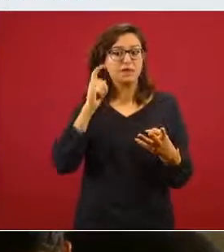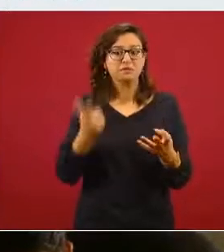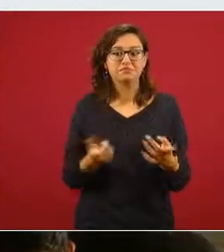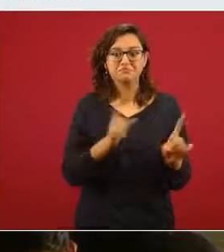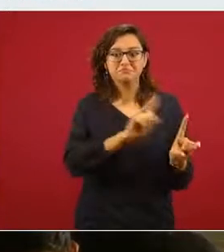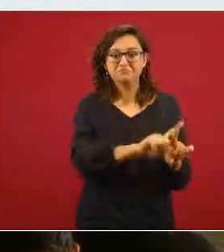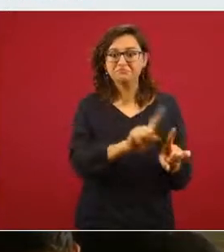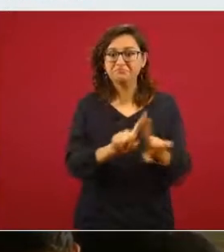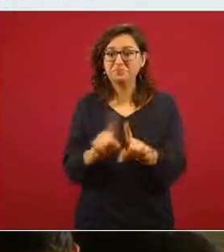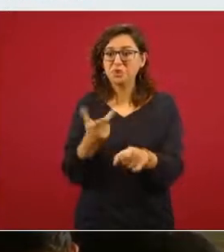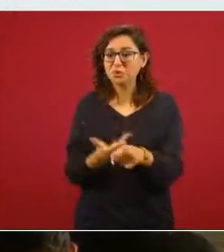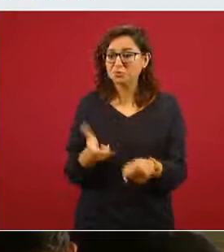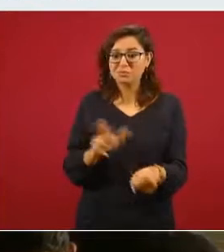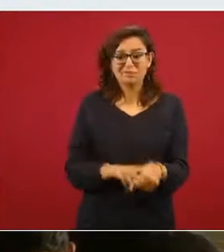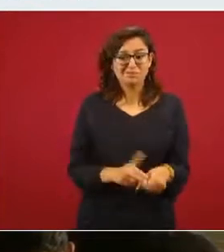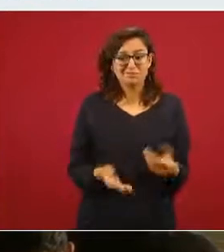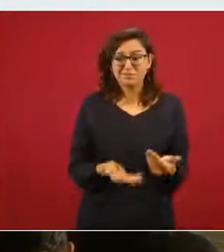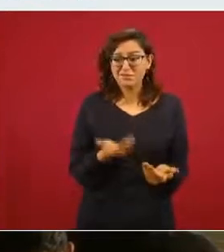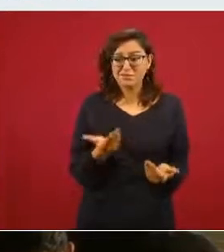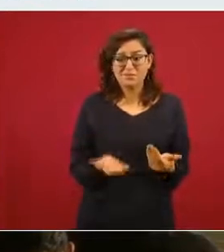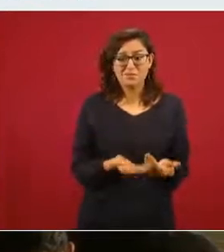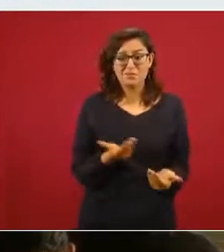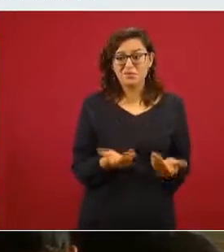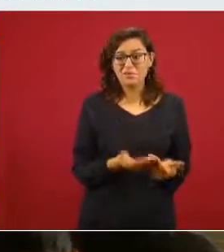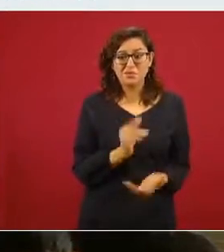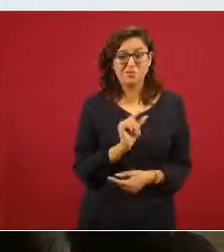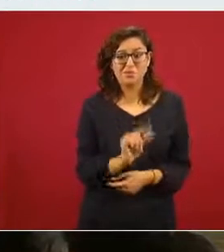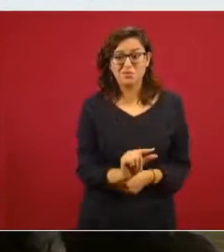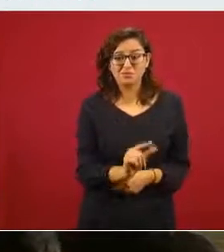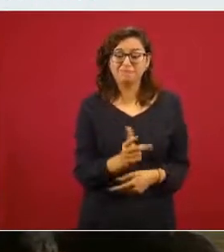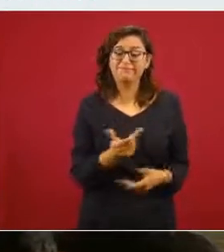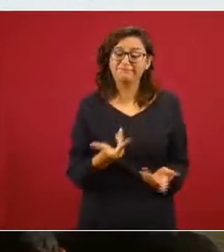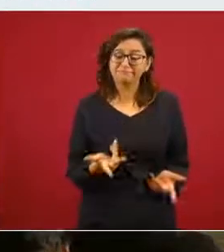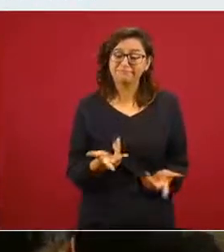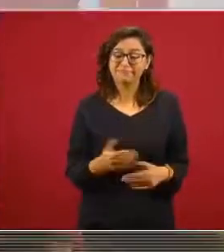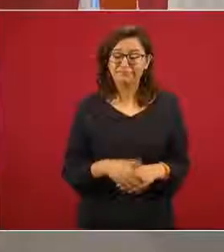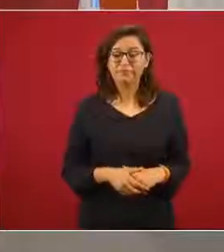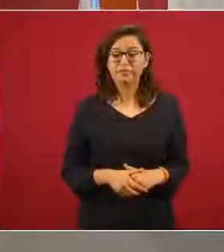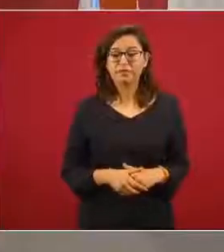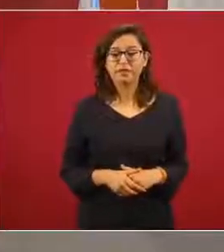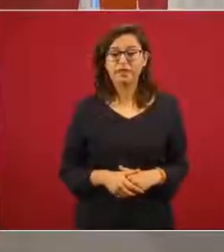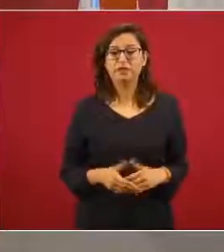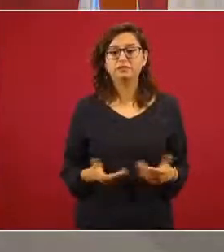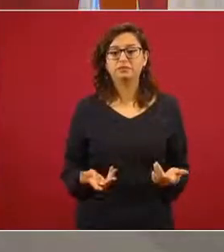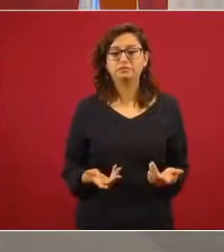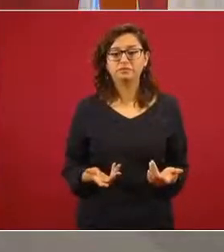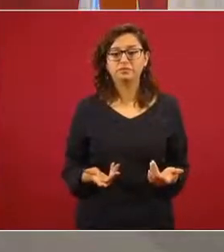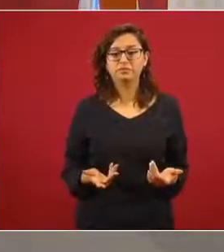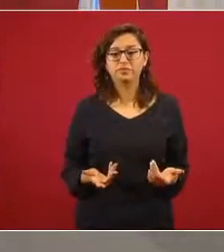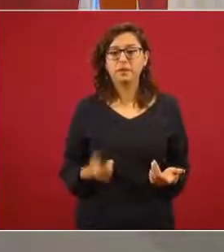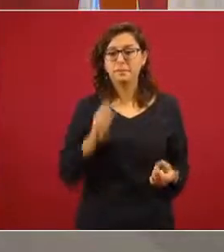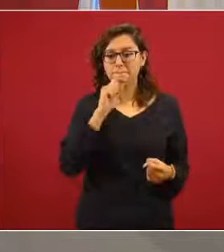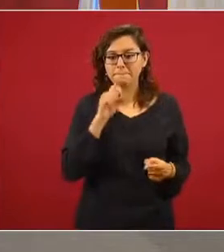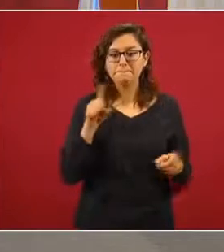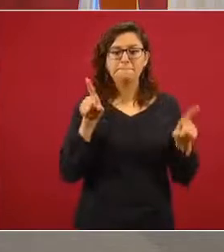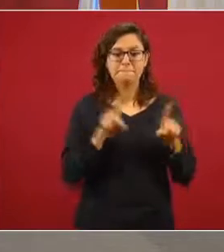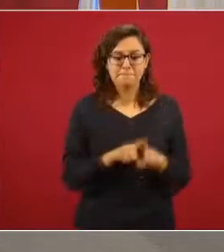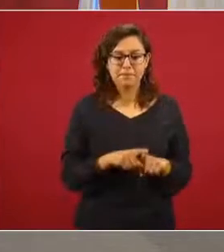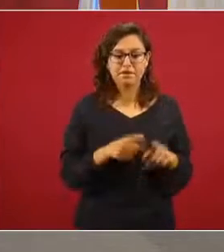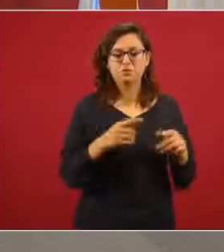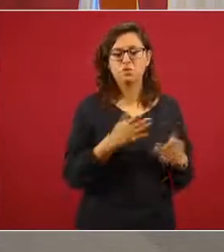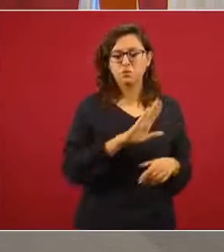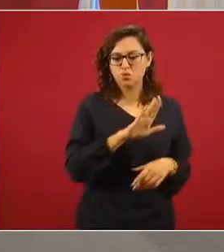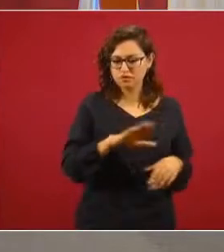tiene limitada capacidad comparado con lo que se requiere. La siguiente, la mortalidad en Guerrero empezó a disminuir desde la semana 22,